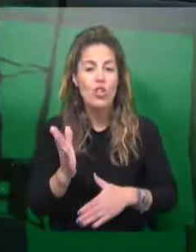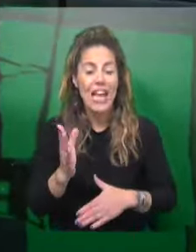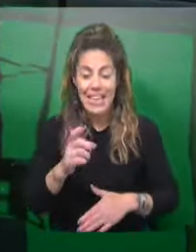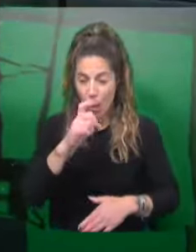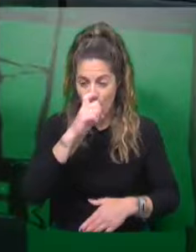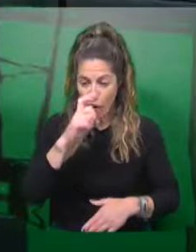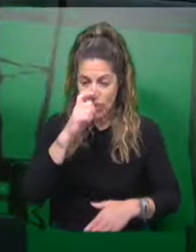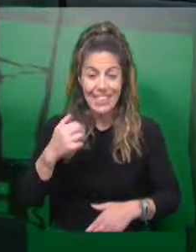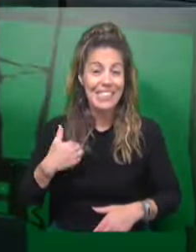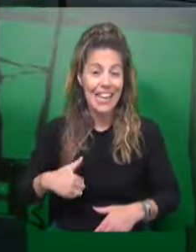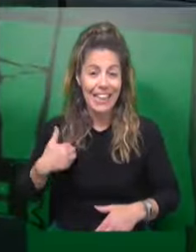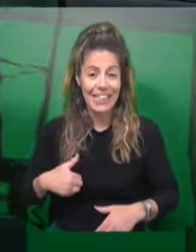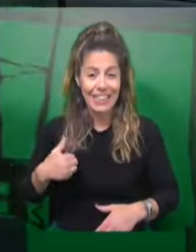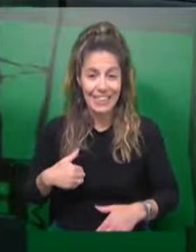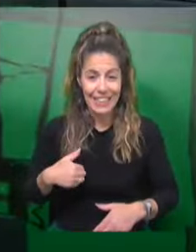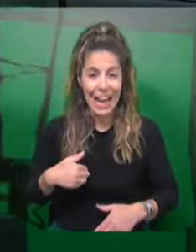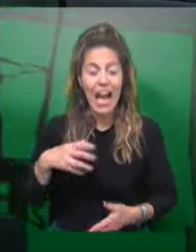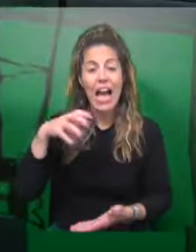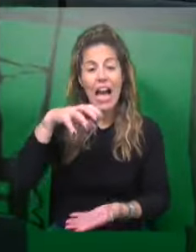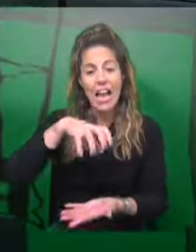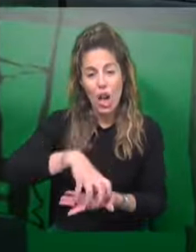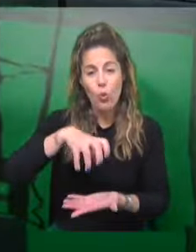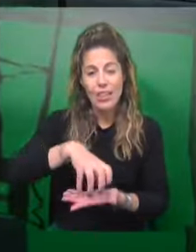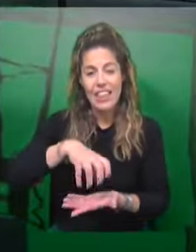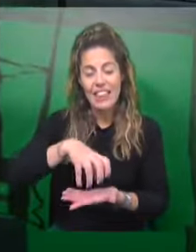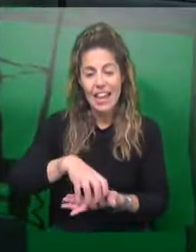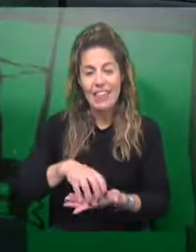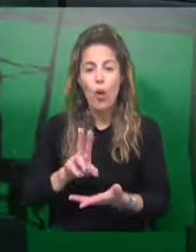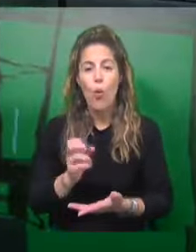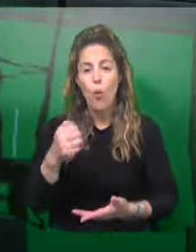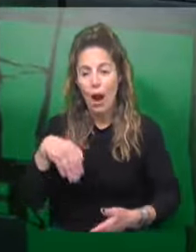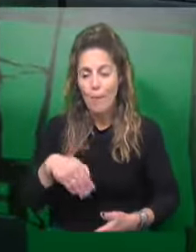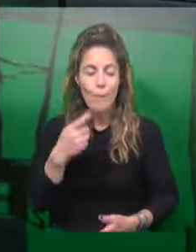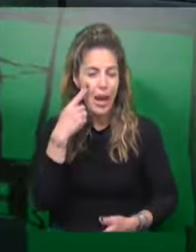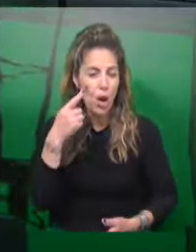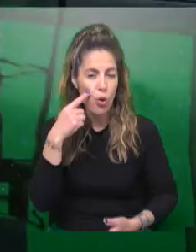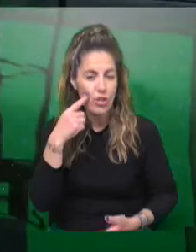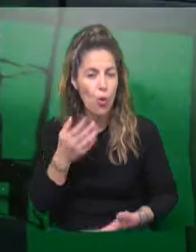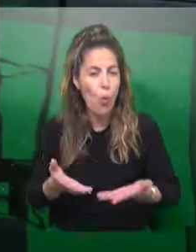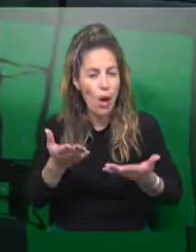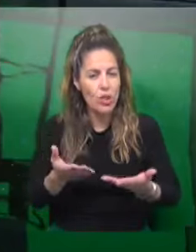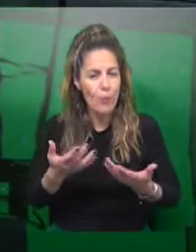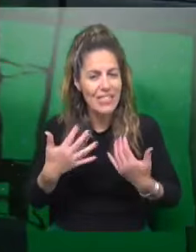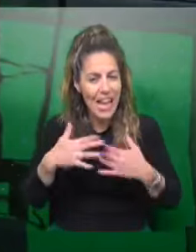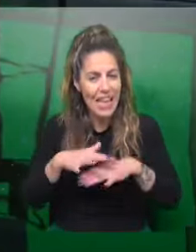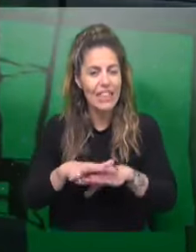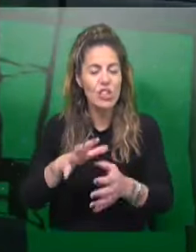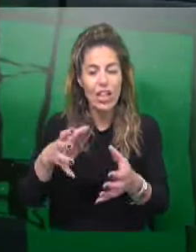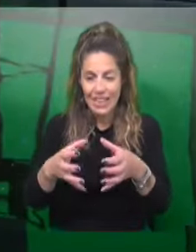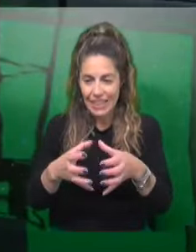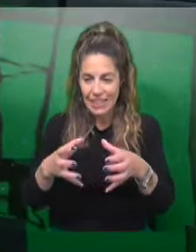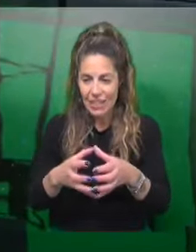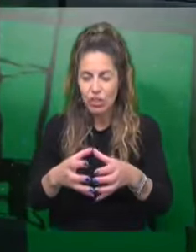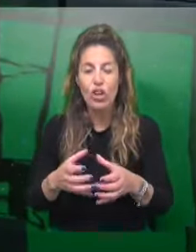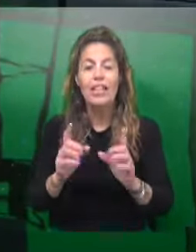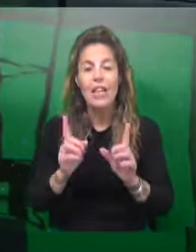Buenos Aires y también Acá cerquita de la unidad agroalimentaria metropolitana para conocer Cuánto es que pesa la integración en este sector Y también cómo se